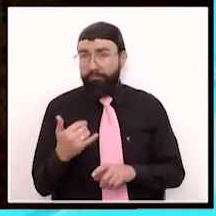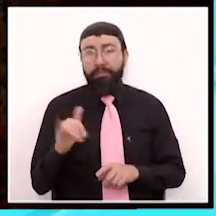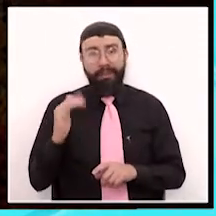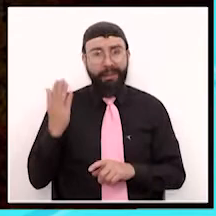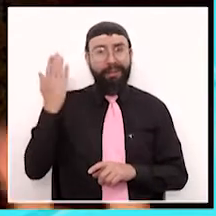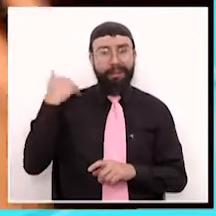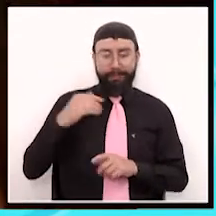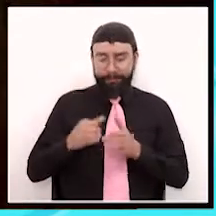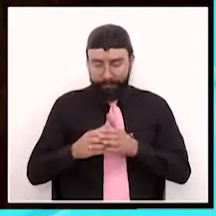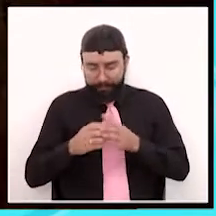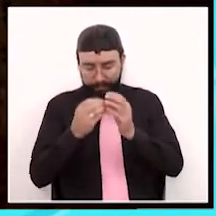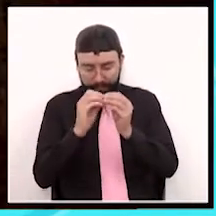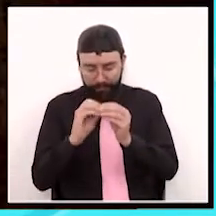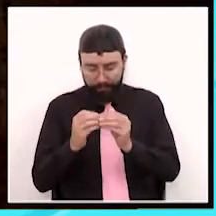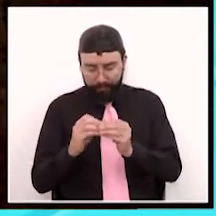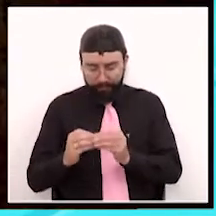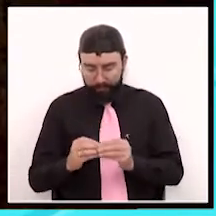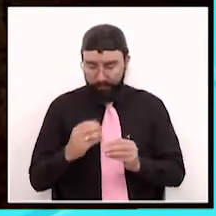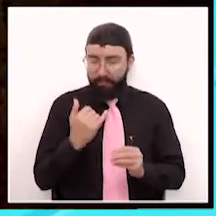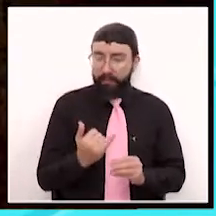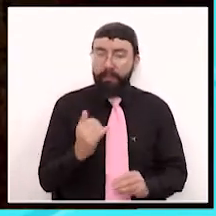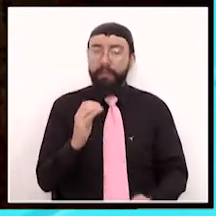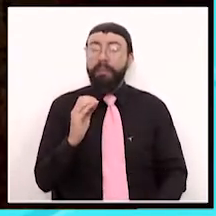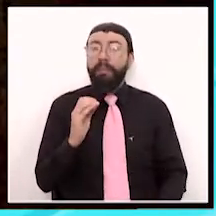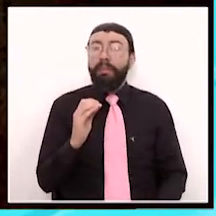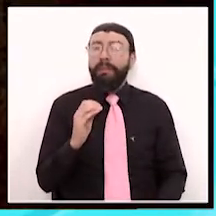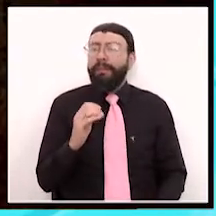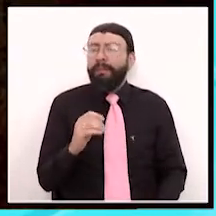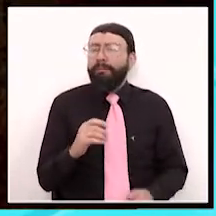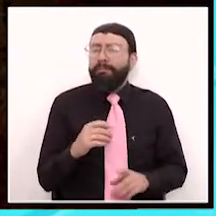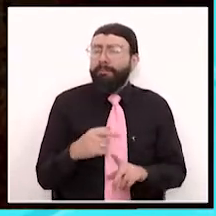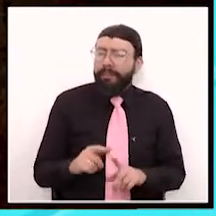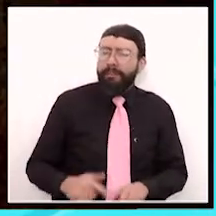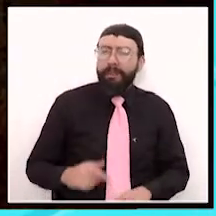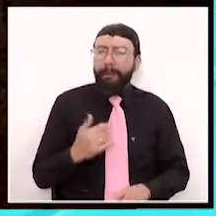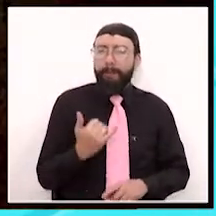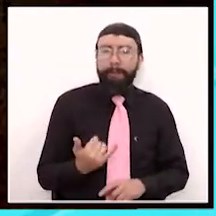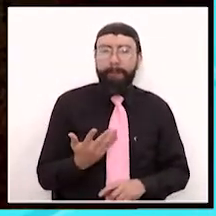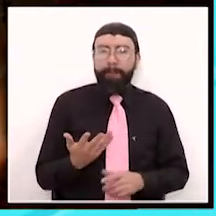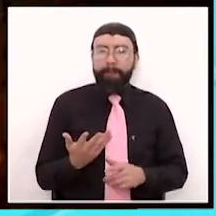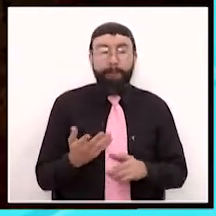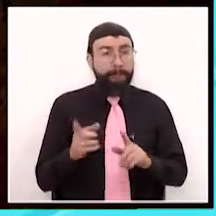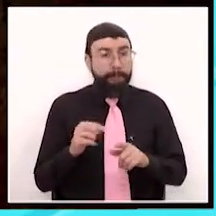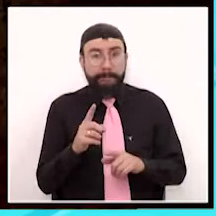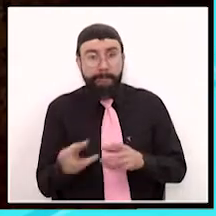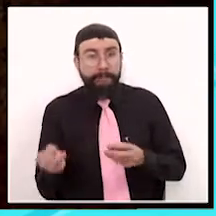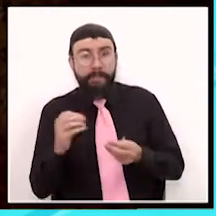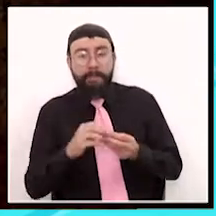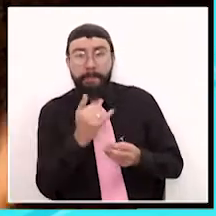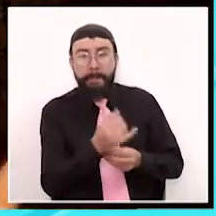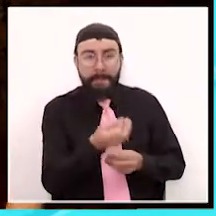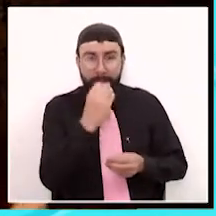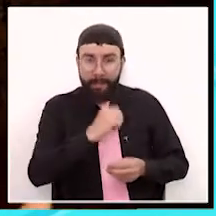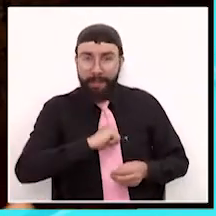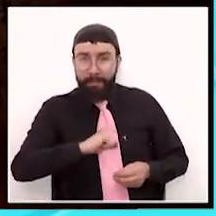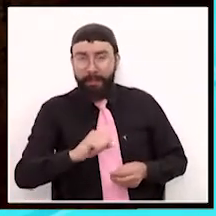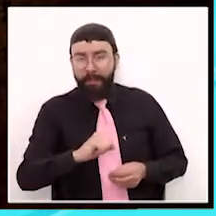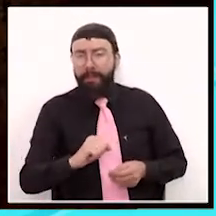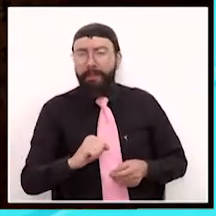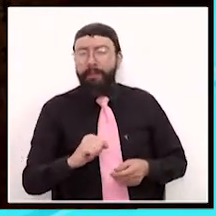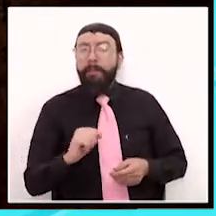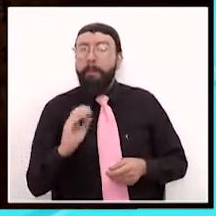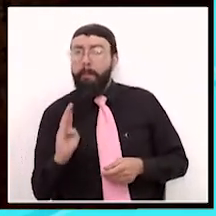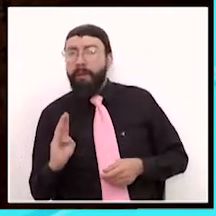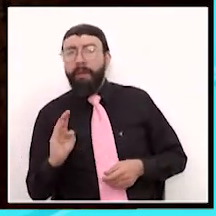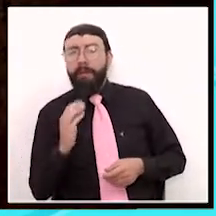las bacterias, entonces nos caen súper bien al sistema digestivo, sino que también aumenta la cantidad de vitaminas, sobre todo vitaminas del complejo B,